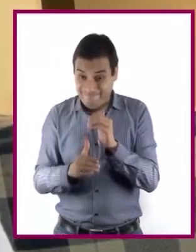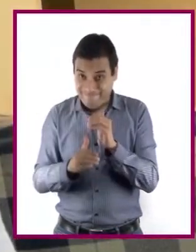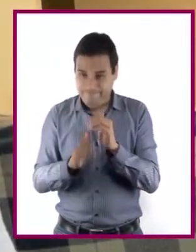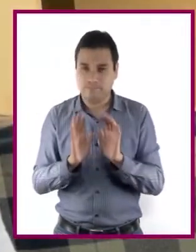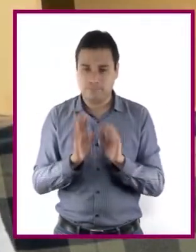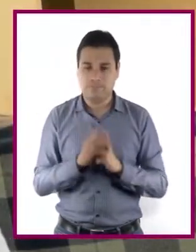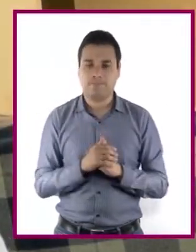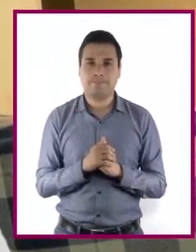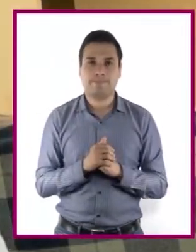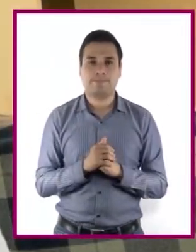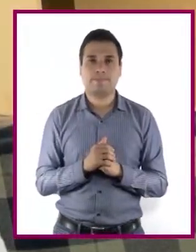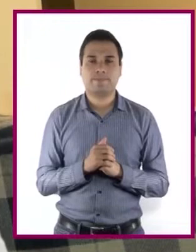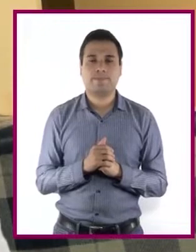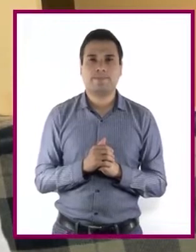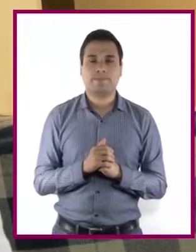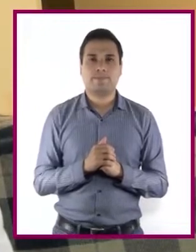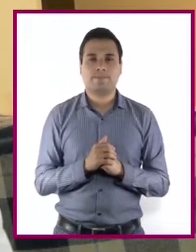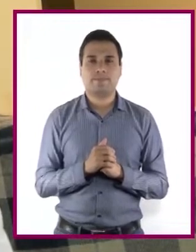un fin.